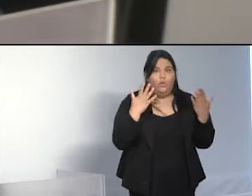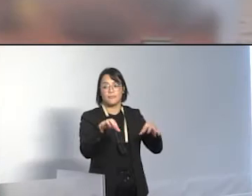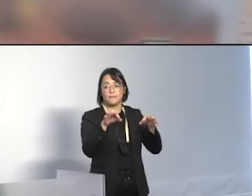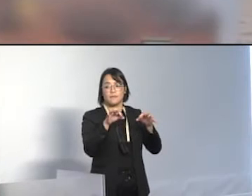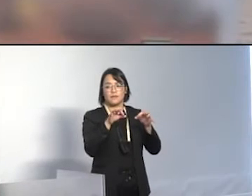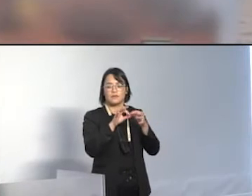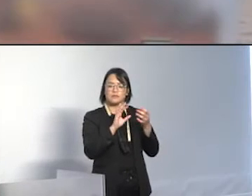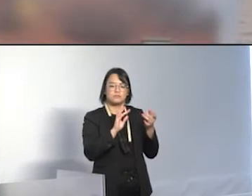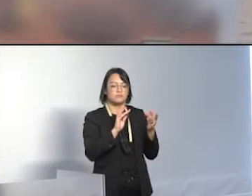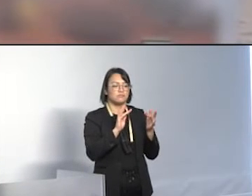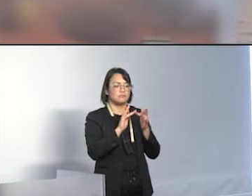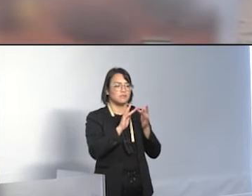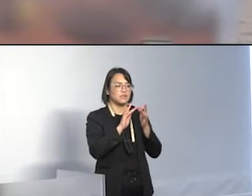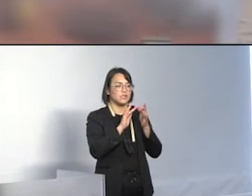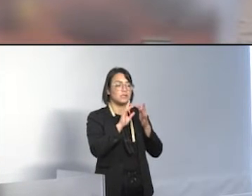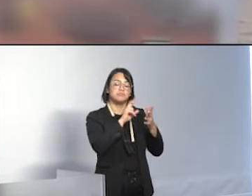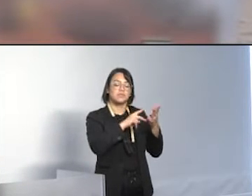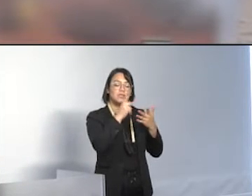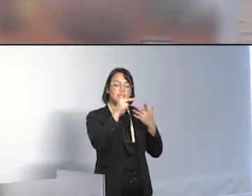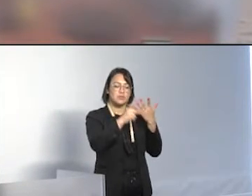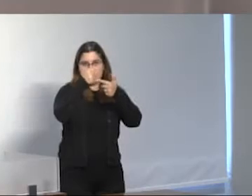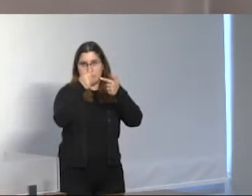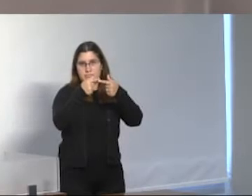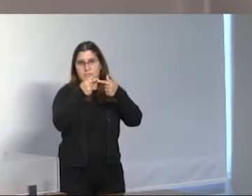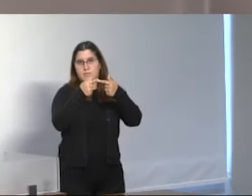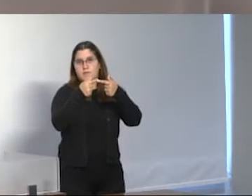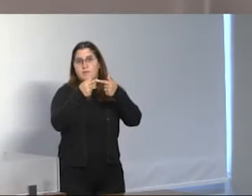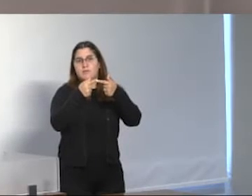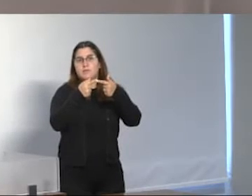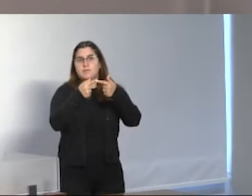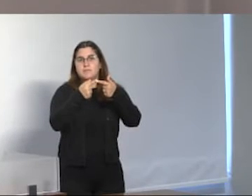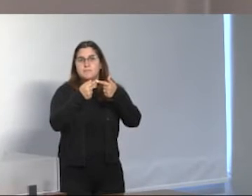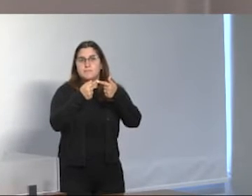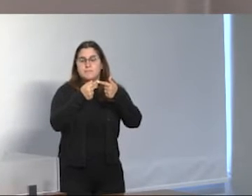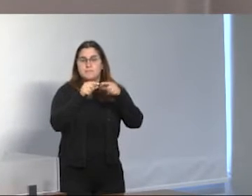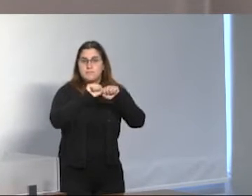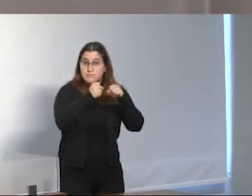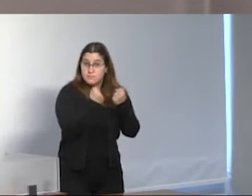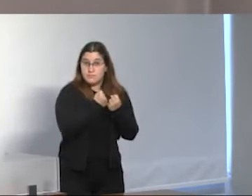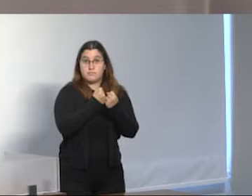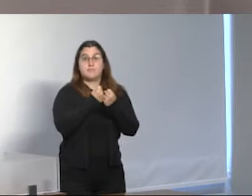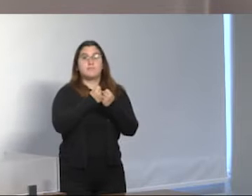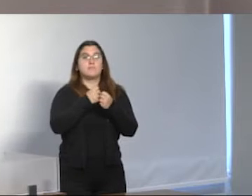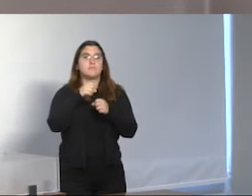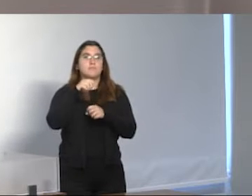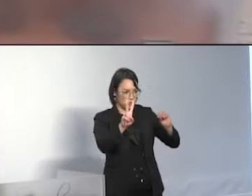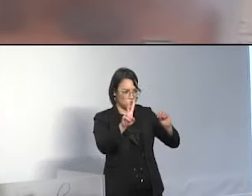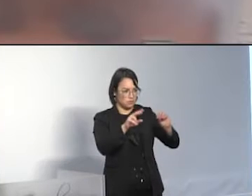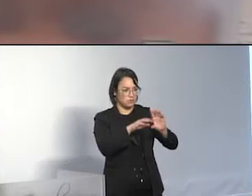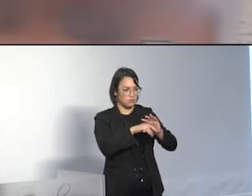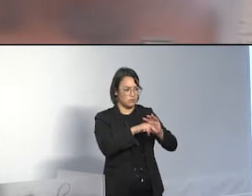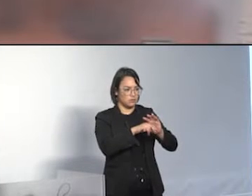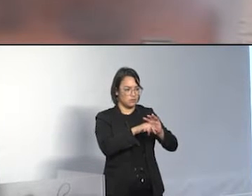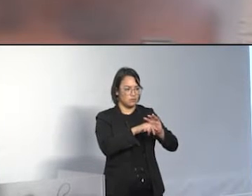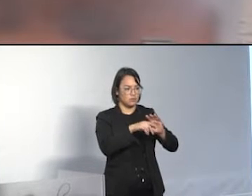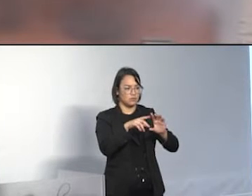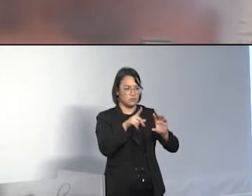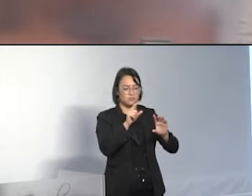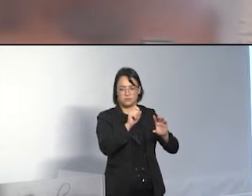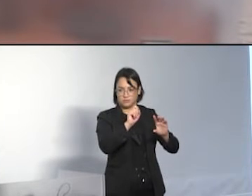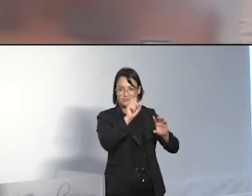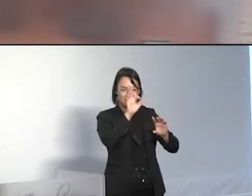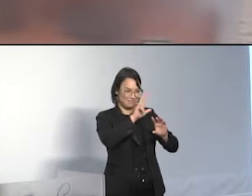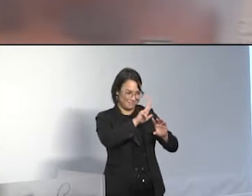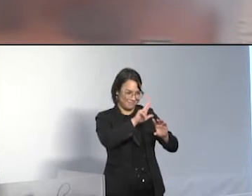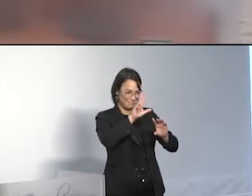asuntos la resolución del senado 68 para ordenar a las comisiones de bienestar y asuntos de la vejez de educación turismo y cultura